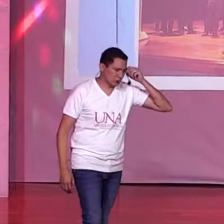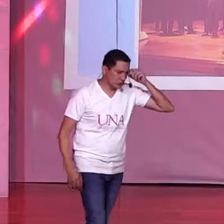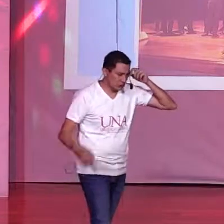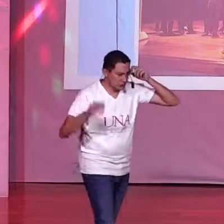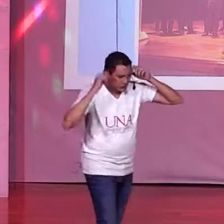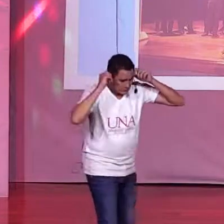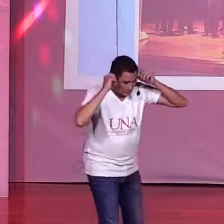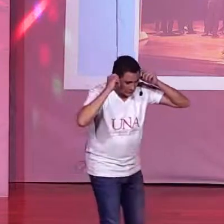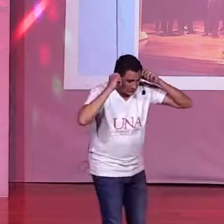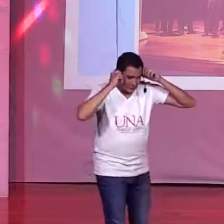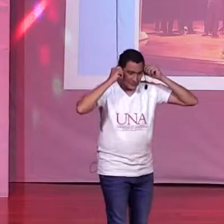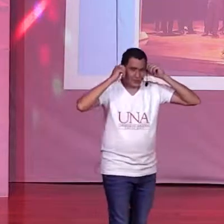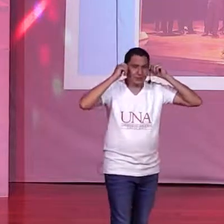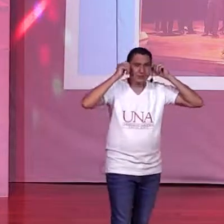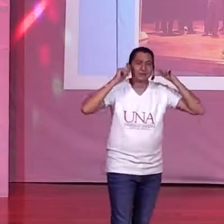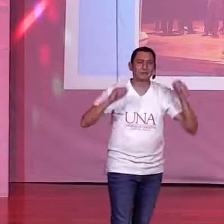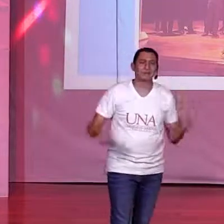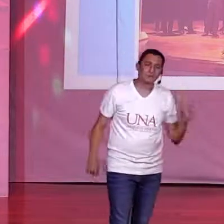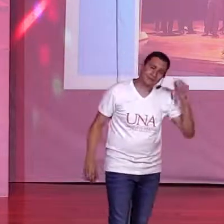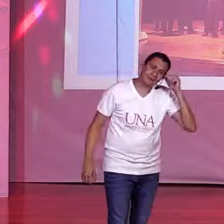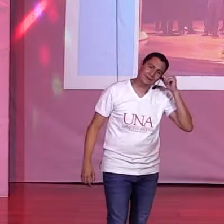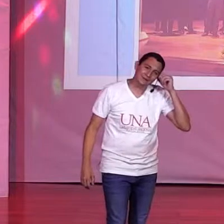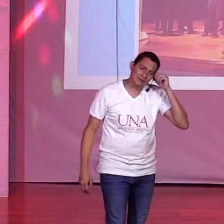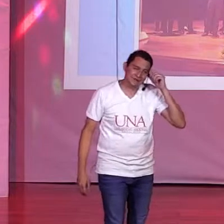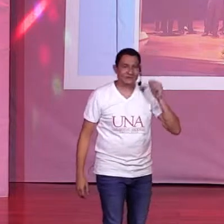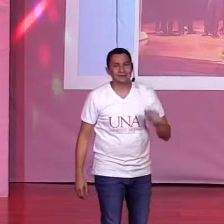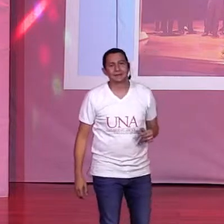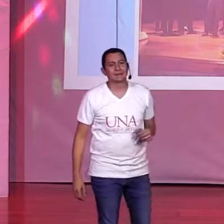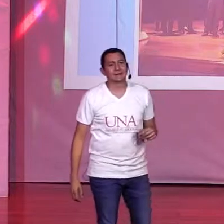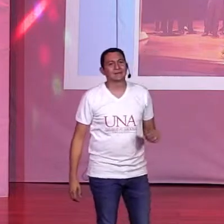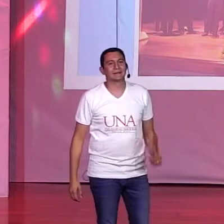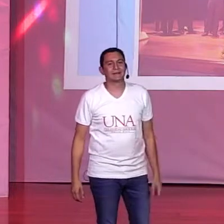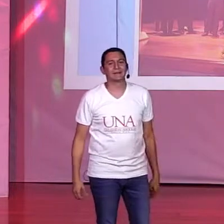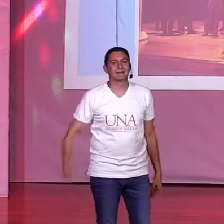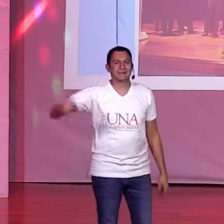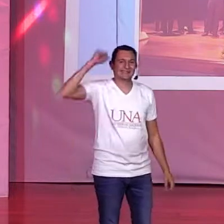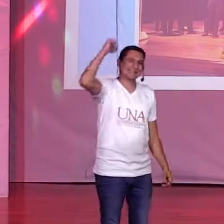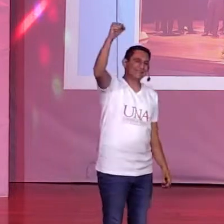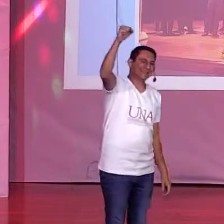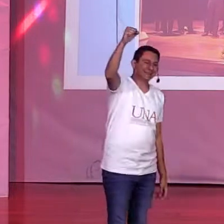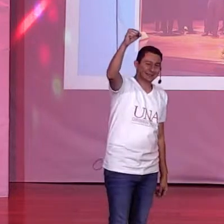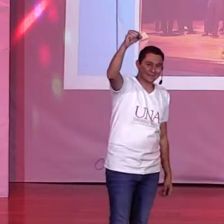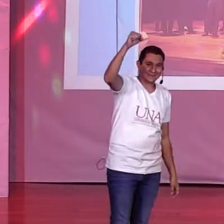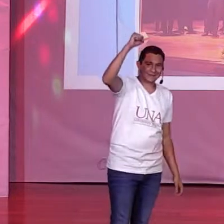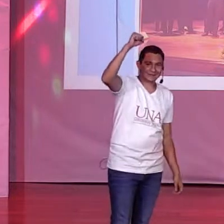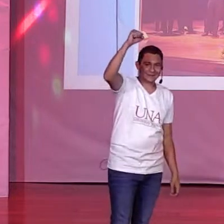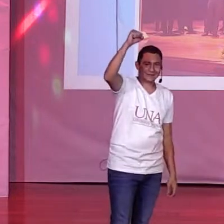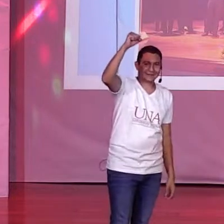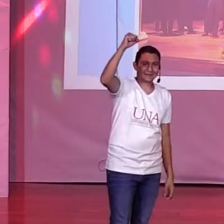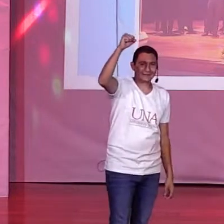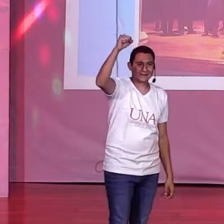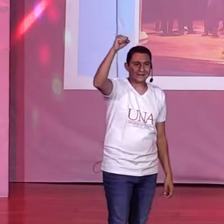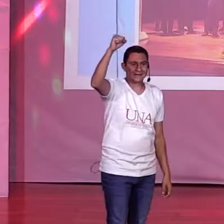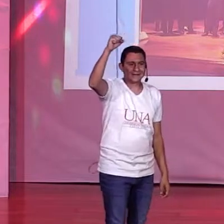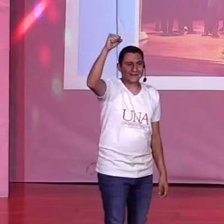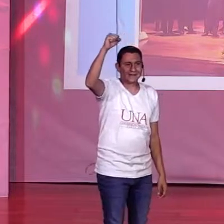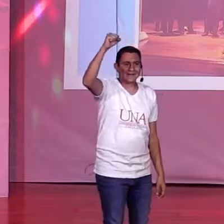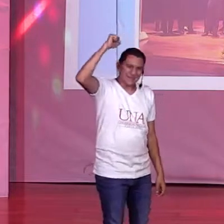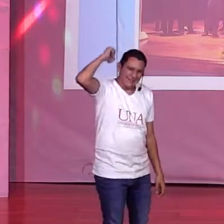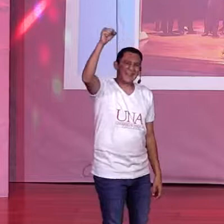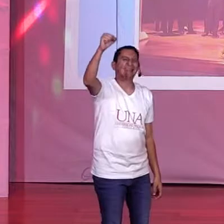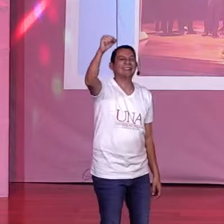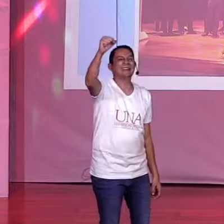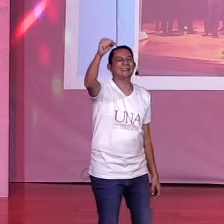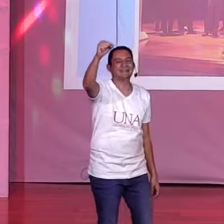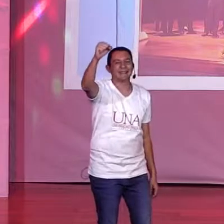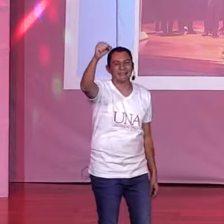yo cada vez que pasaba por la U me imaginaba estar estudiando ahí y gracias a Dios ya lo hago y todavía tengo esa emoción de ser una estudiante